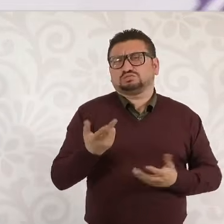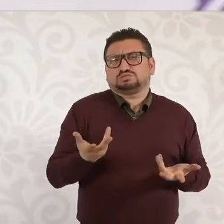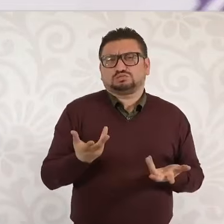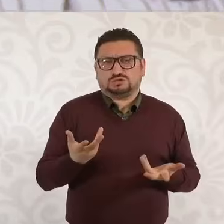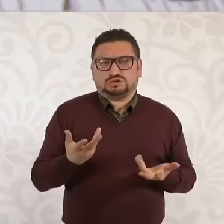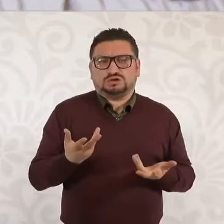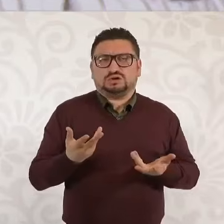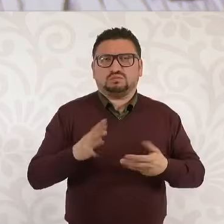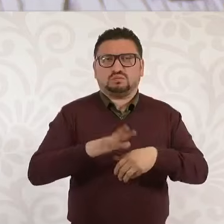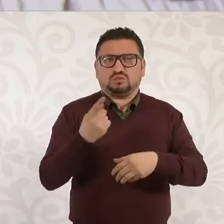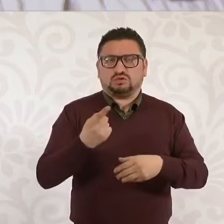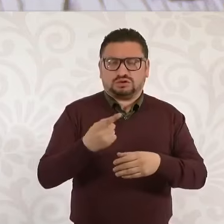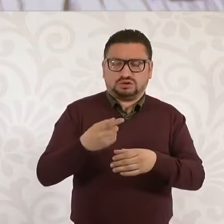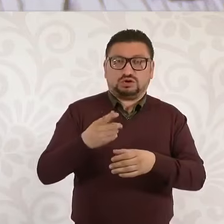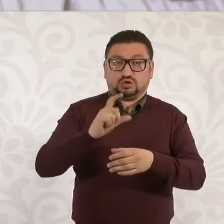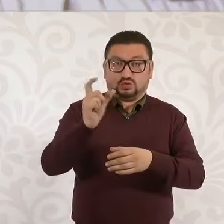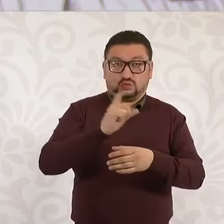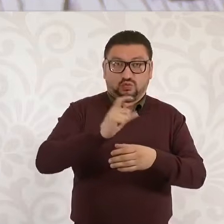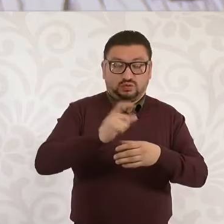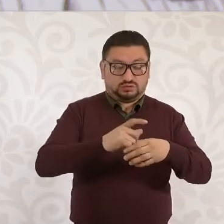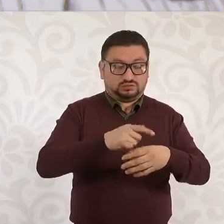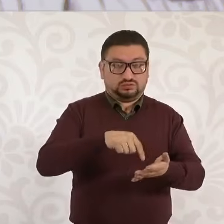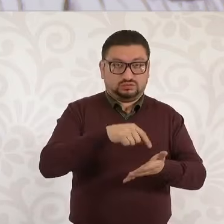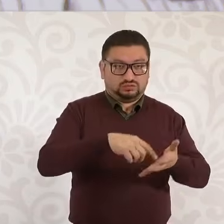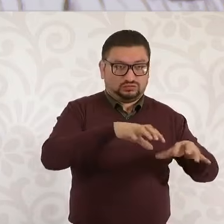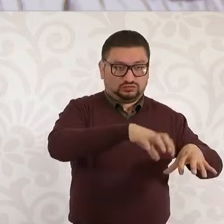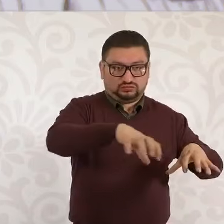no empezarse a contar ya el conteo distrital.